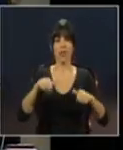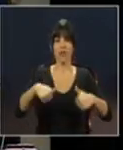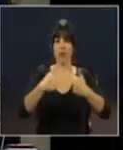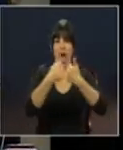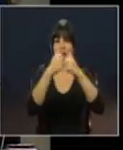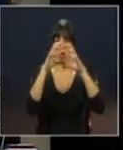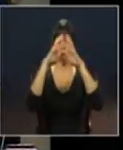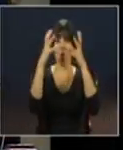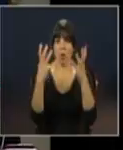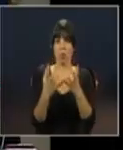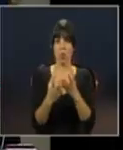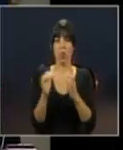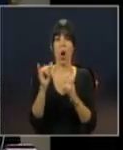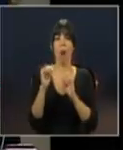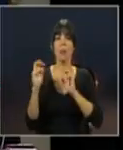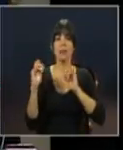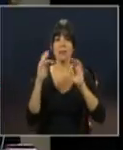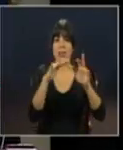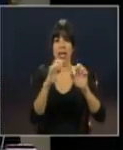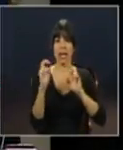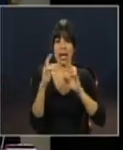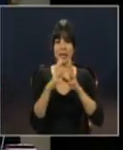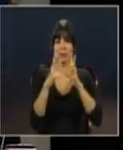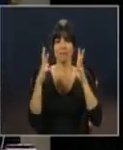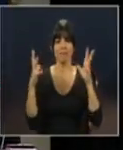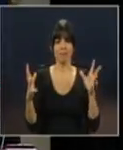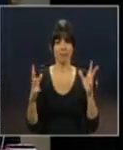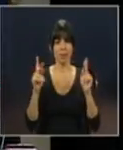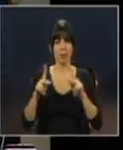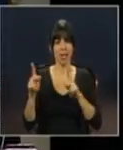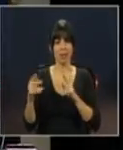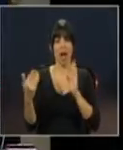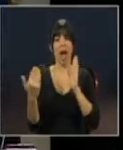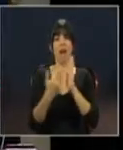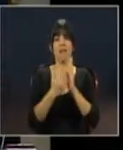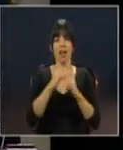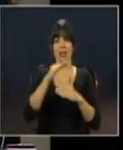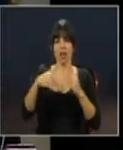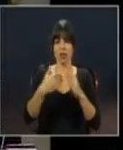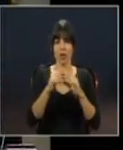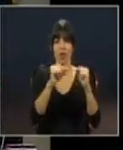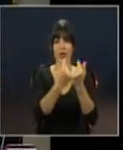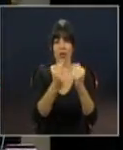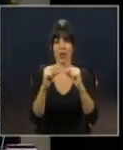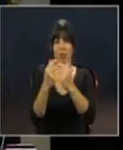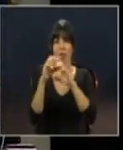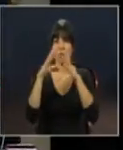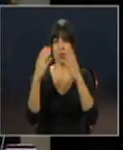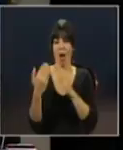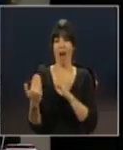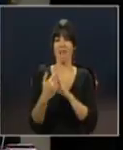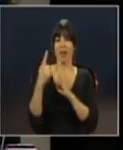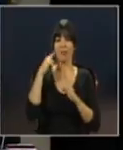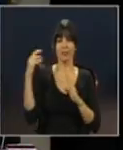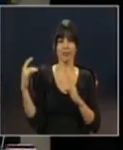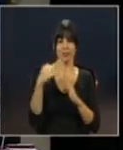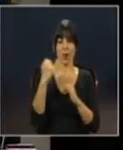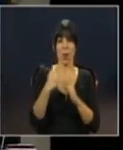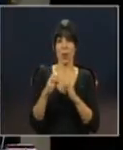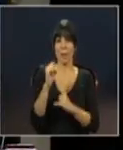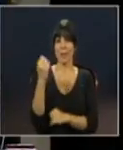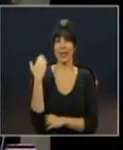globales como son los flujos migratorios de grandes proporciones que afectan a todas las regiones del mundo. Durante los últimos meses